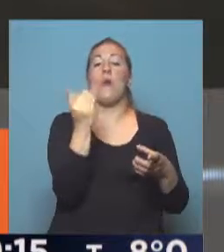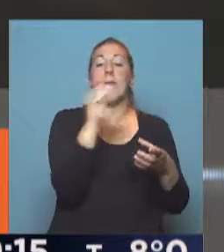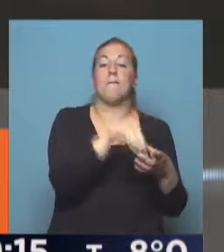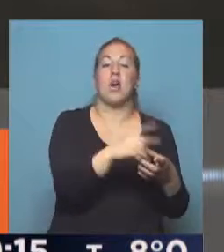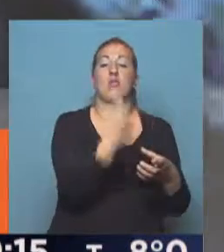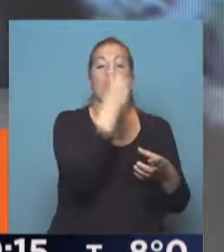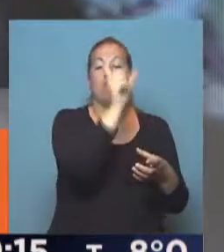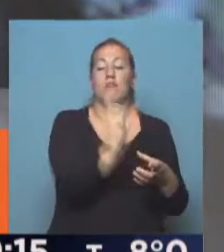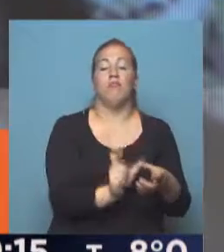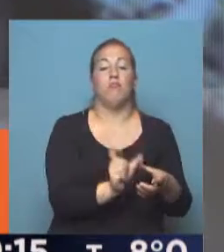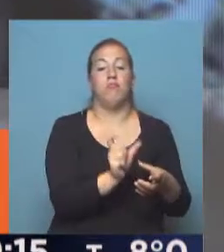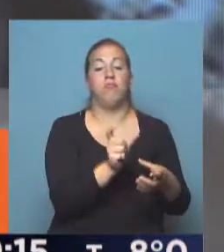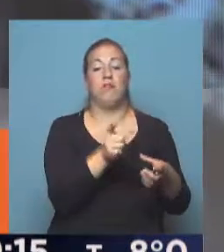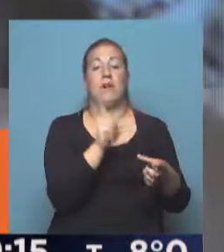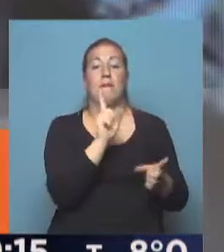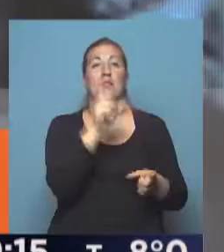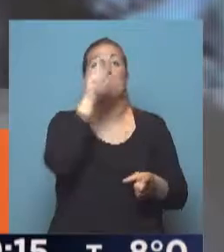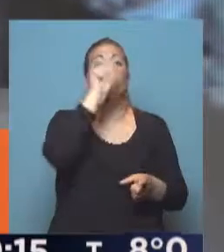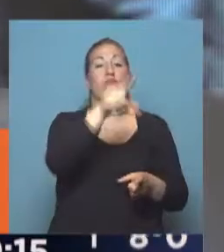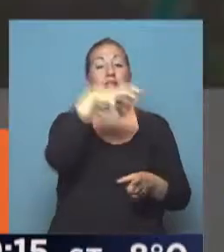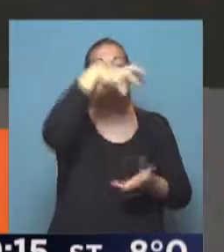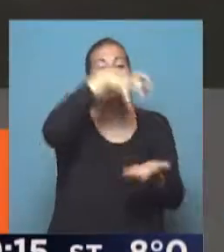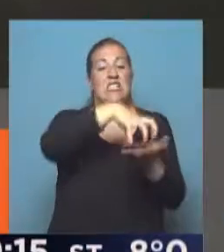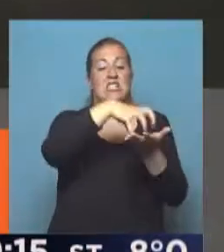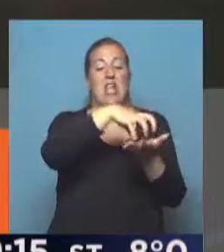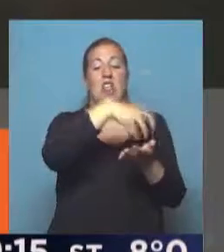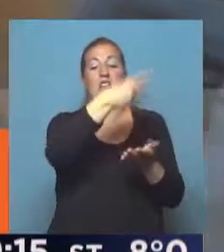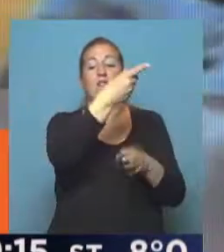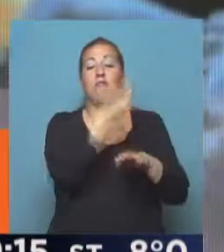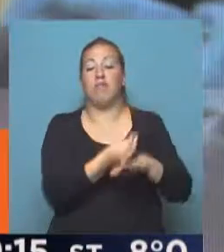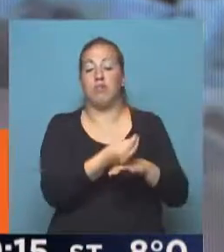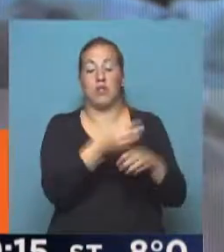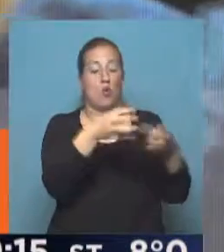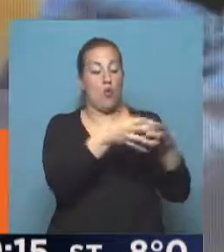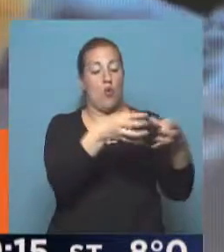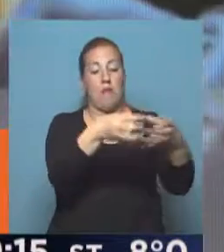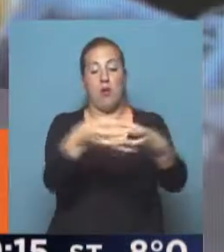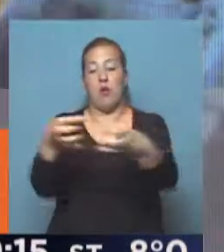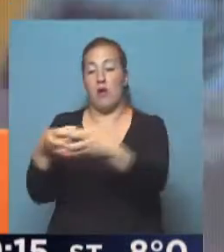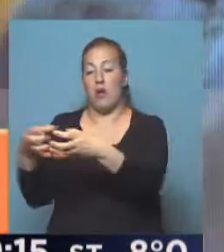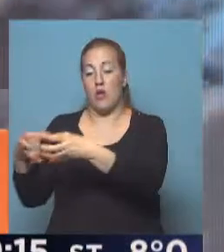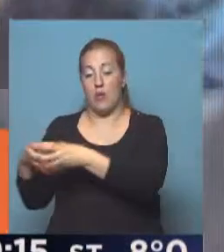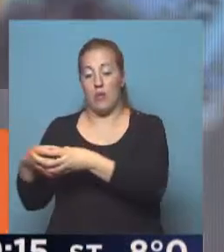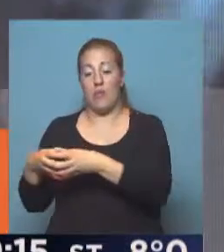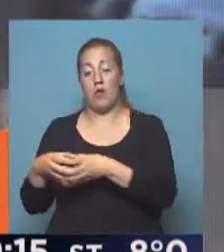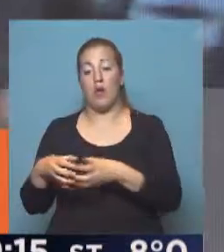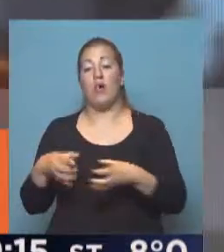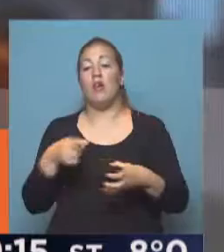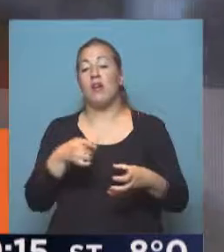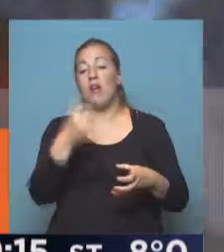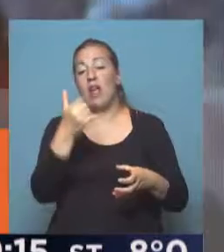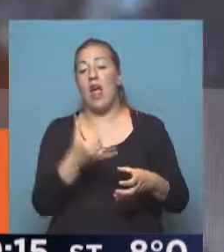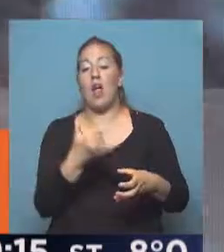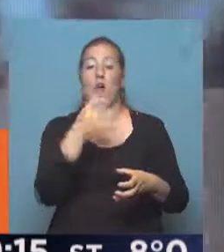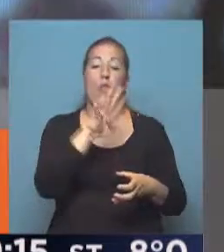representante de la sede y esos grupos son itinerantes van por circuitos que incluyen cuatro